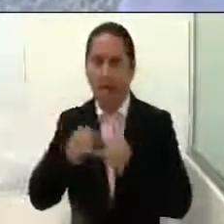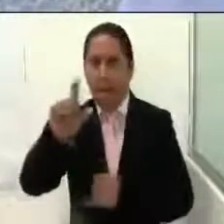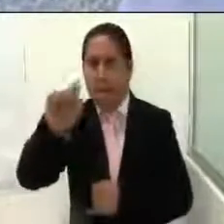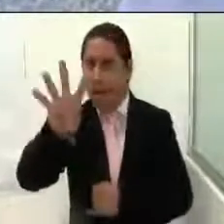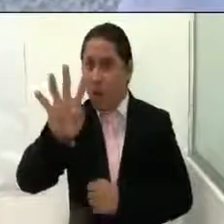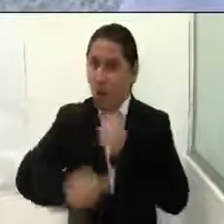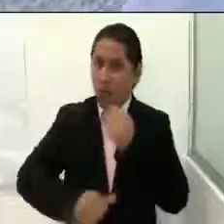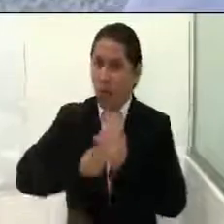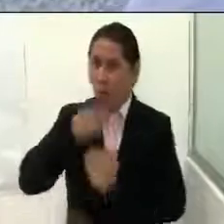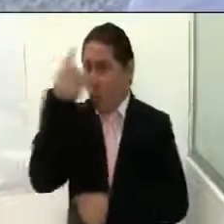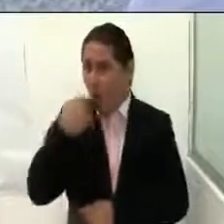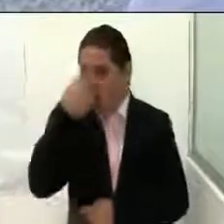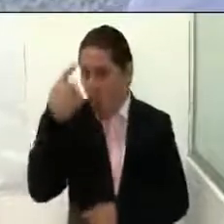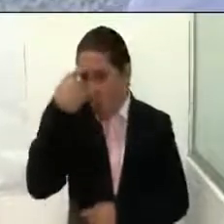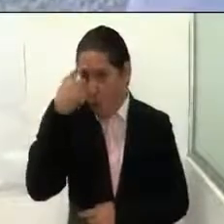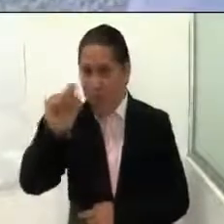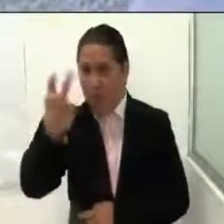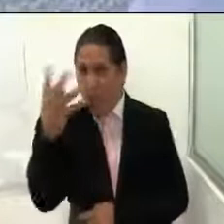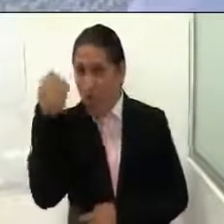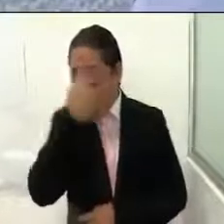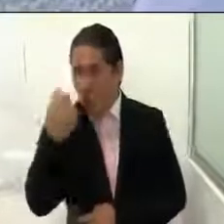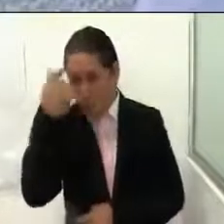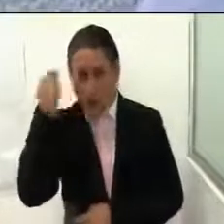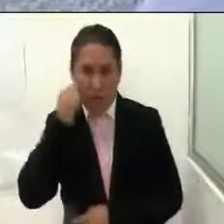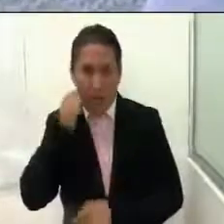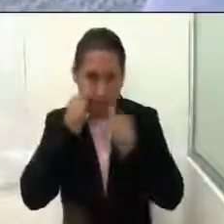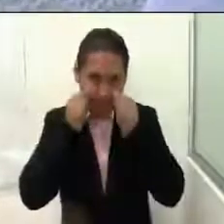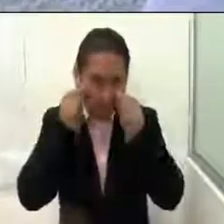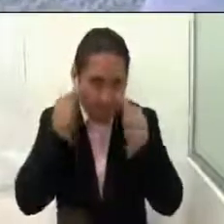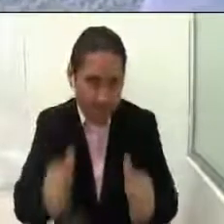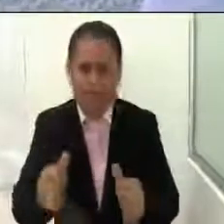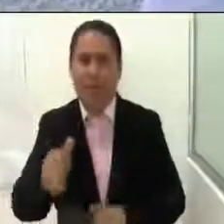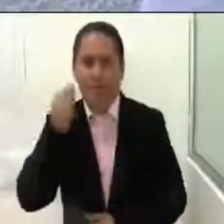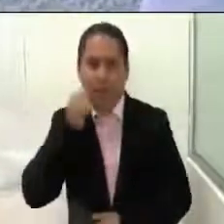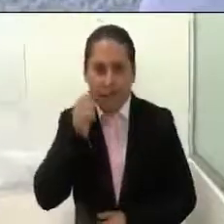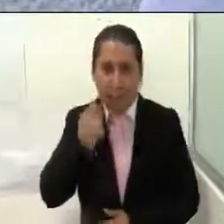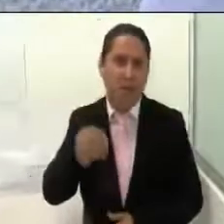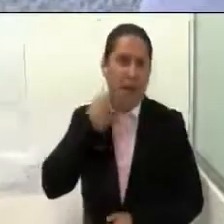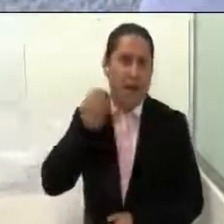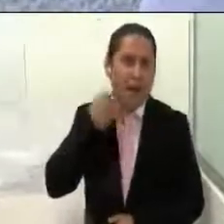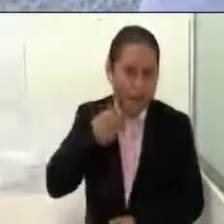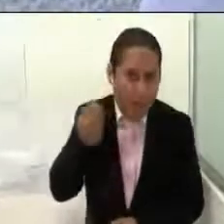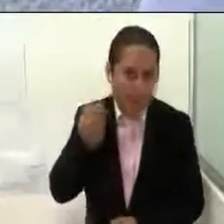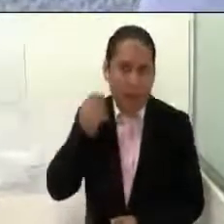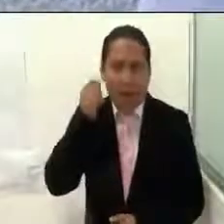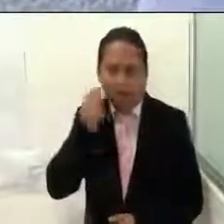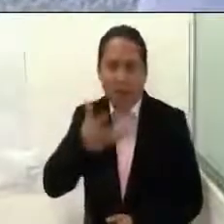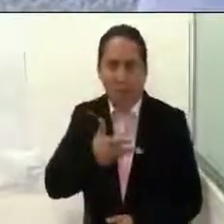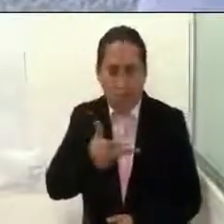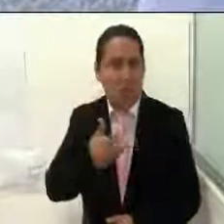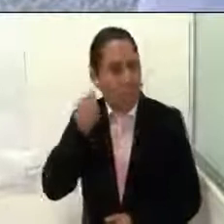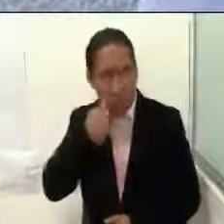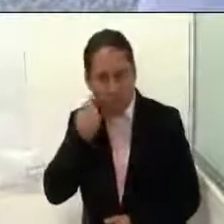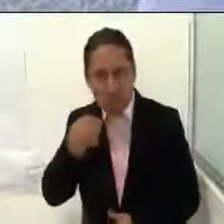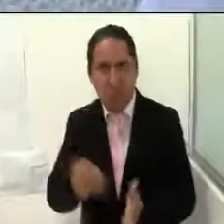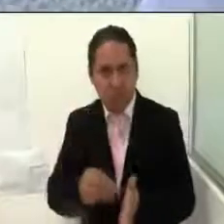día de esa manera atendemos a eso y sobre todo que los abogados no solamente en materia que degeneró si